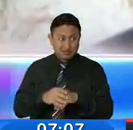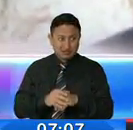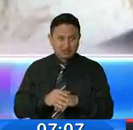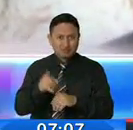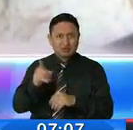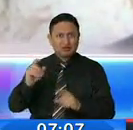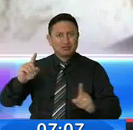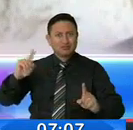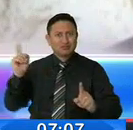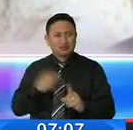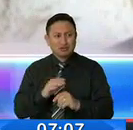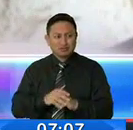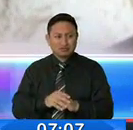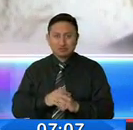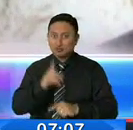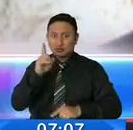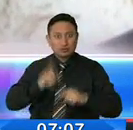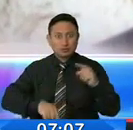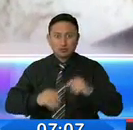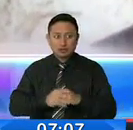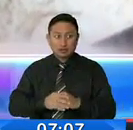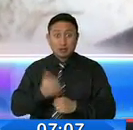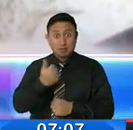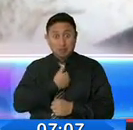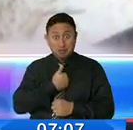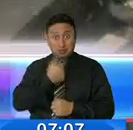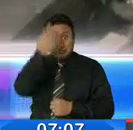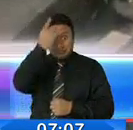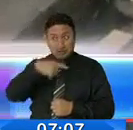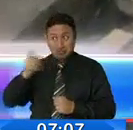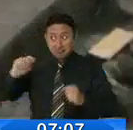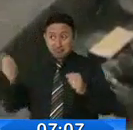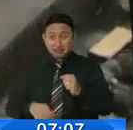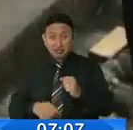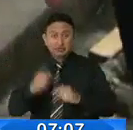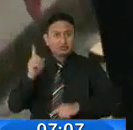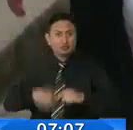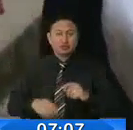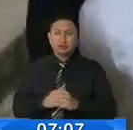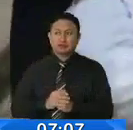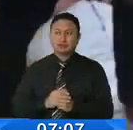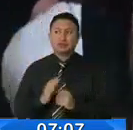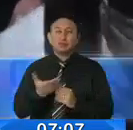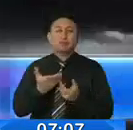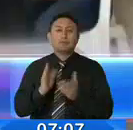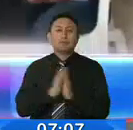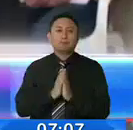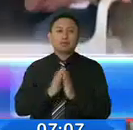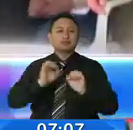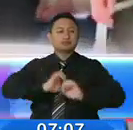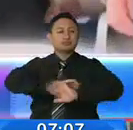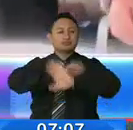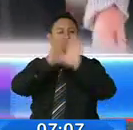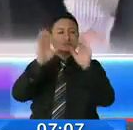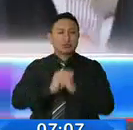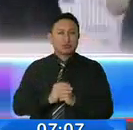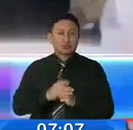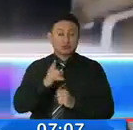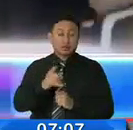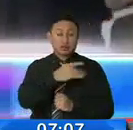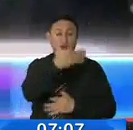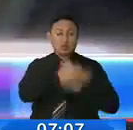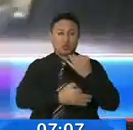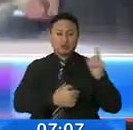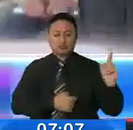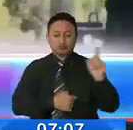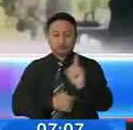víctima, porque nadie puede hacer justicia con las propias manos. Ahora exigen que los hechos se esclarezcan y actúe en la justicia ordinaria y se dé con